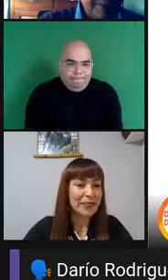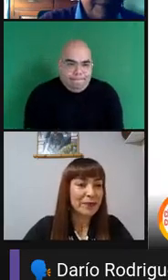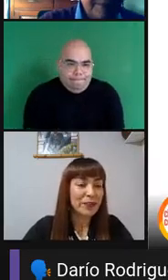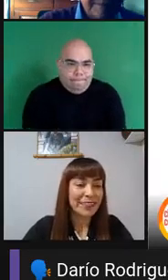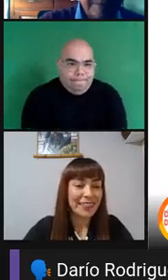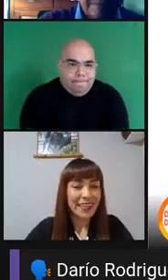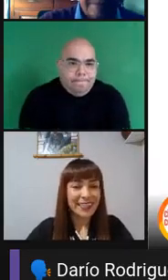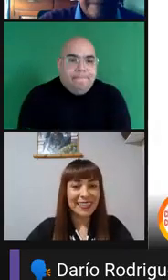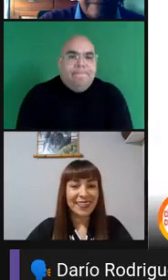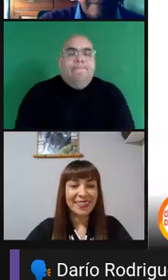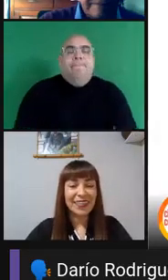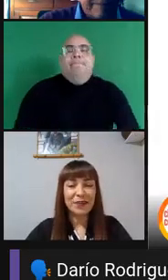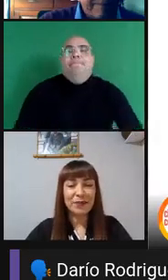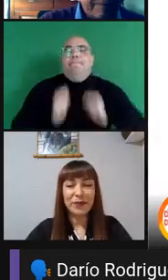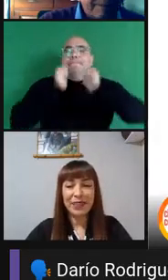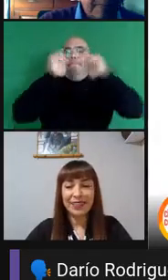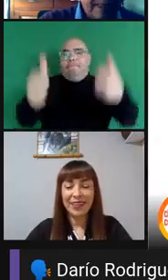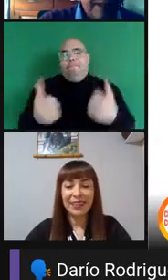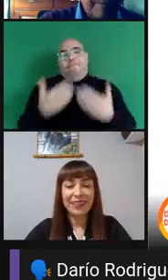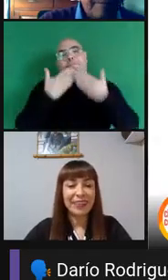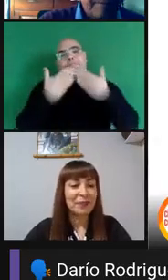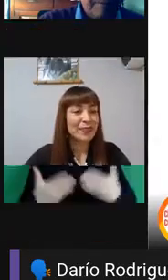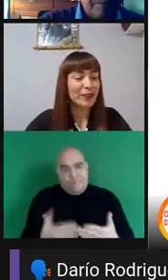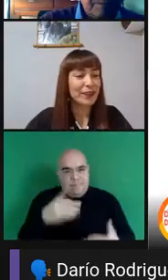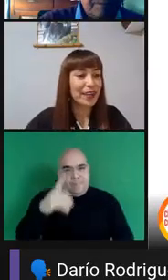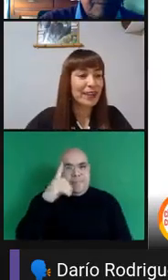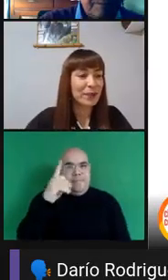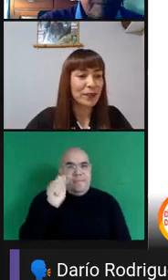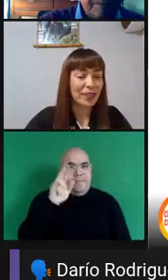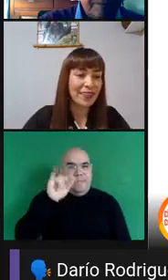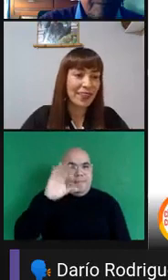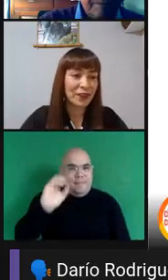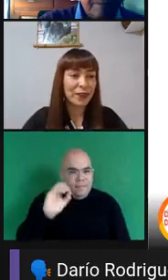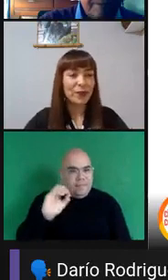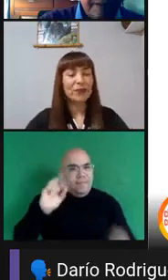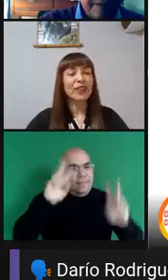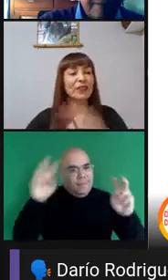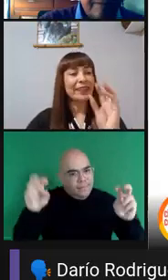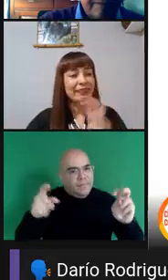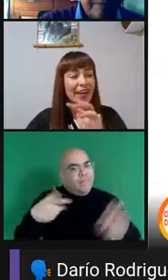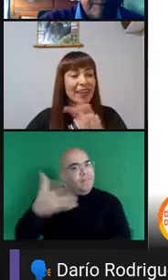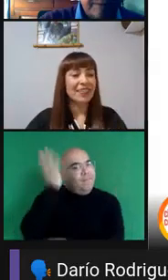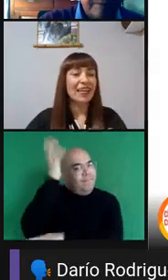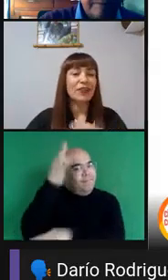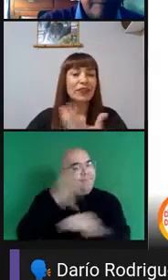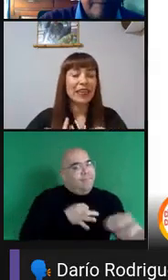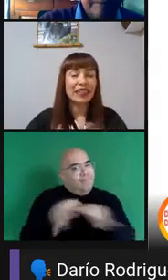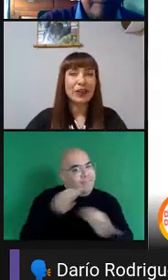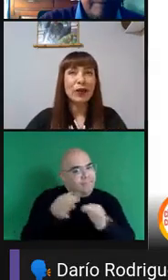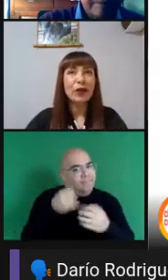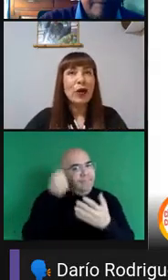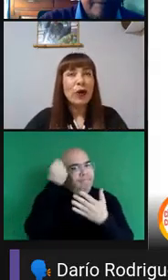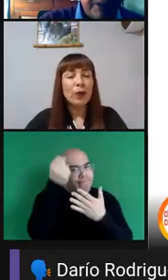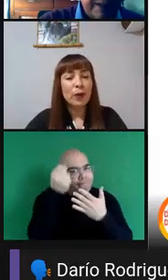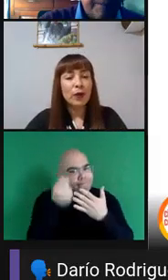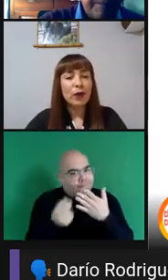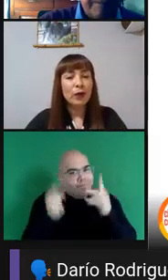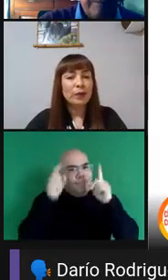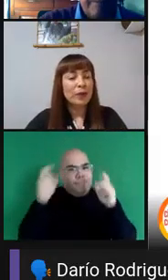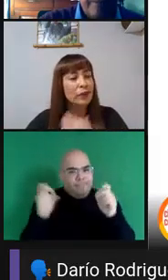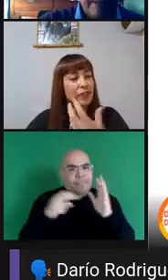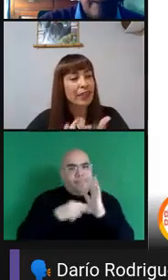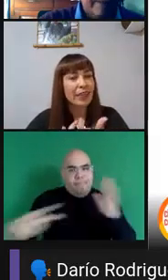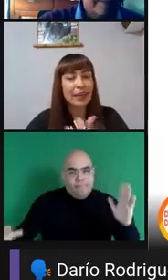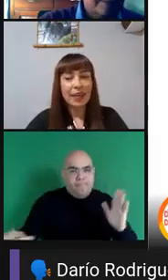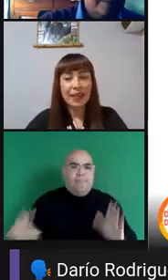Bueno, pues muchas gracias, Darío, por esta intervención tan importante, ¿no? Como yendo al detalle, a lo técnico. Sí. Un poco,